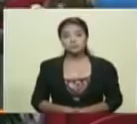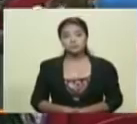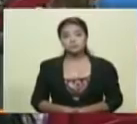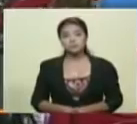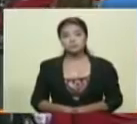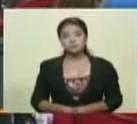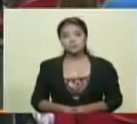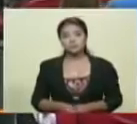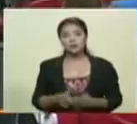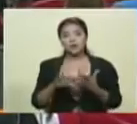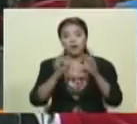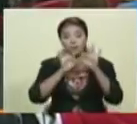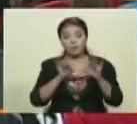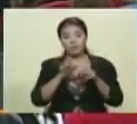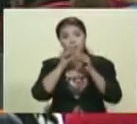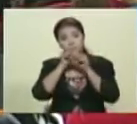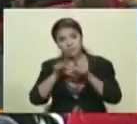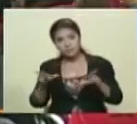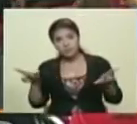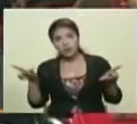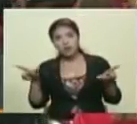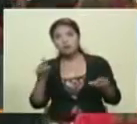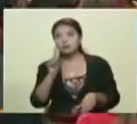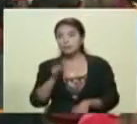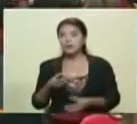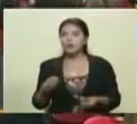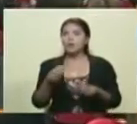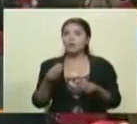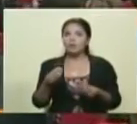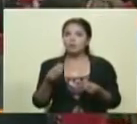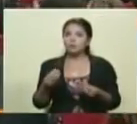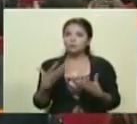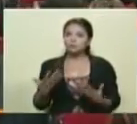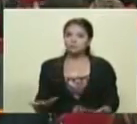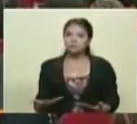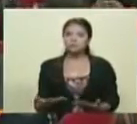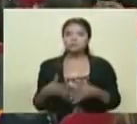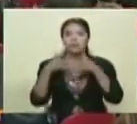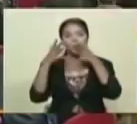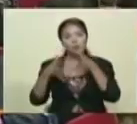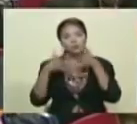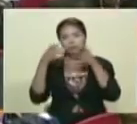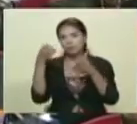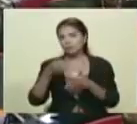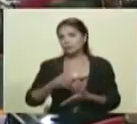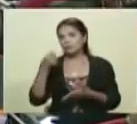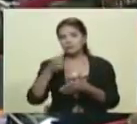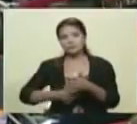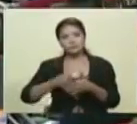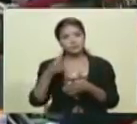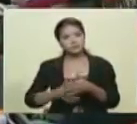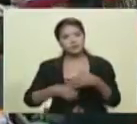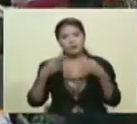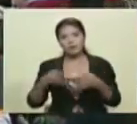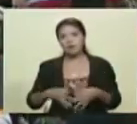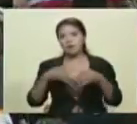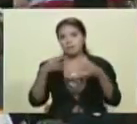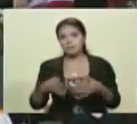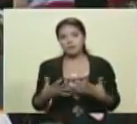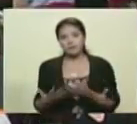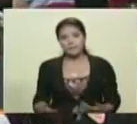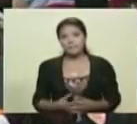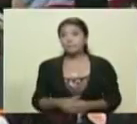en su forma, como con la orientación permanente. Fíjate, hoy